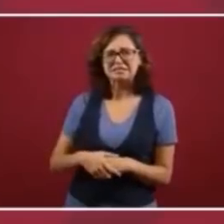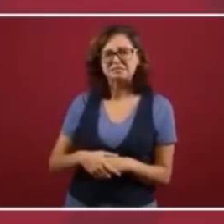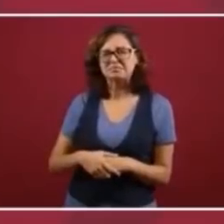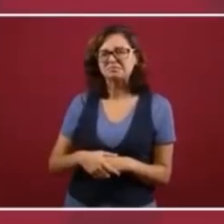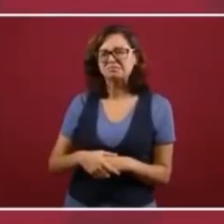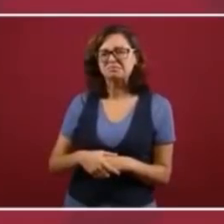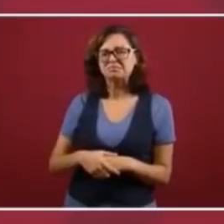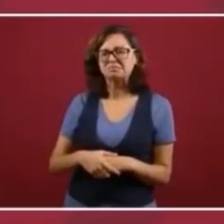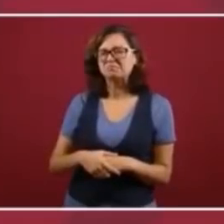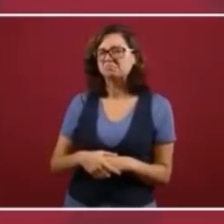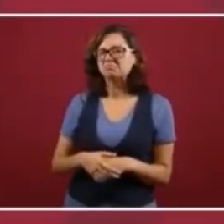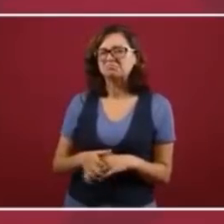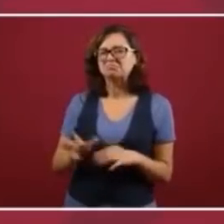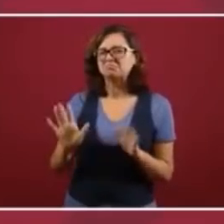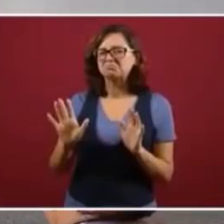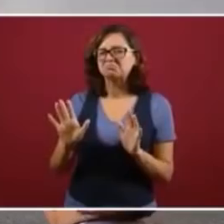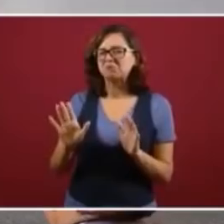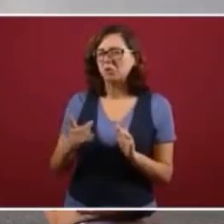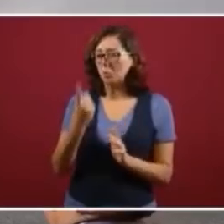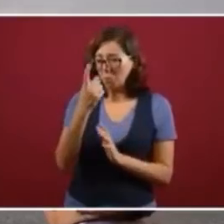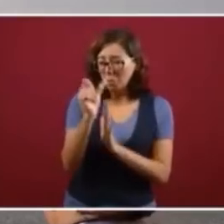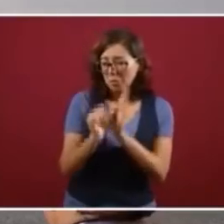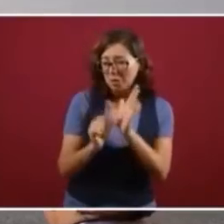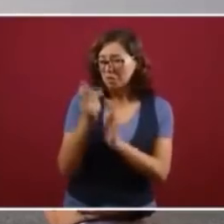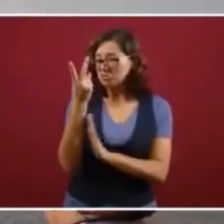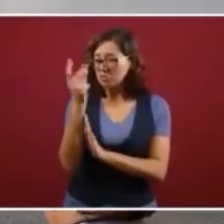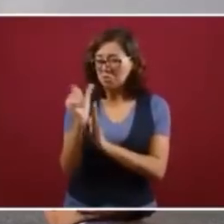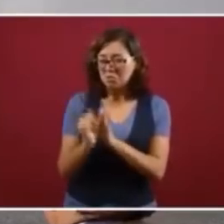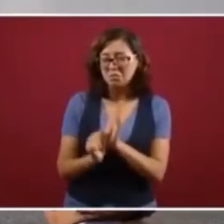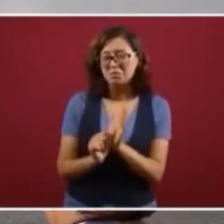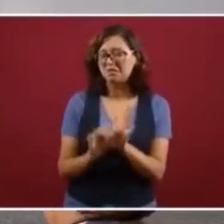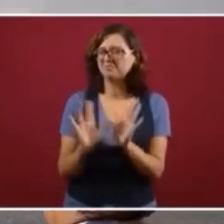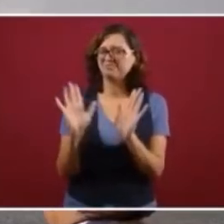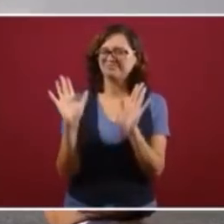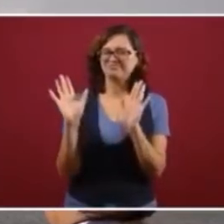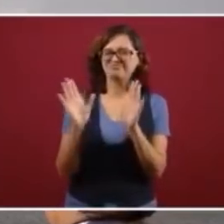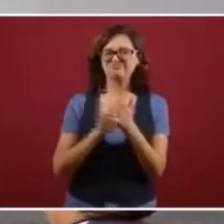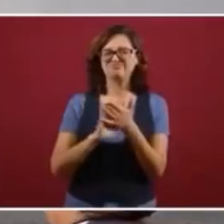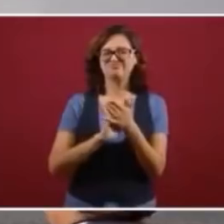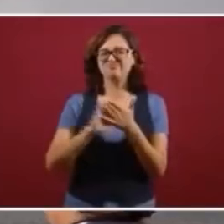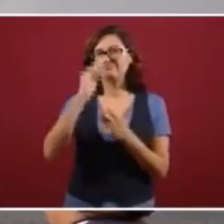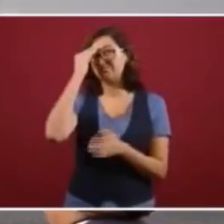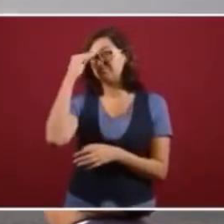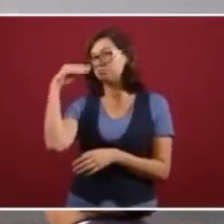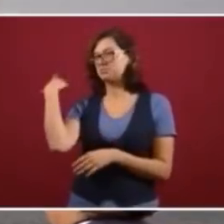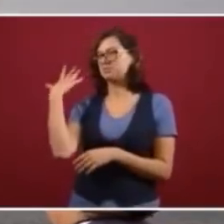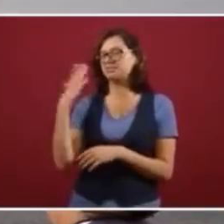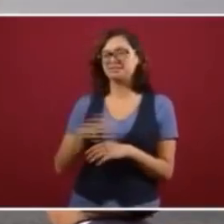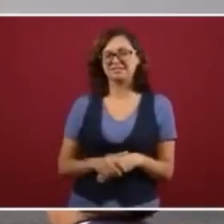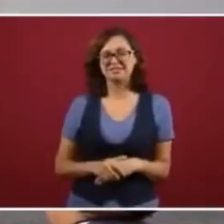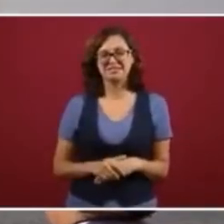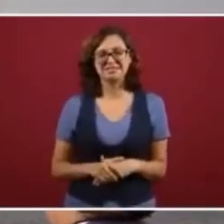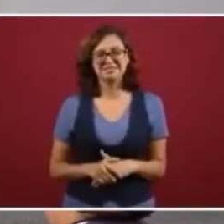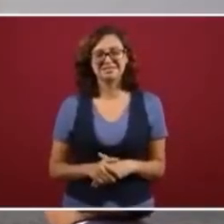cuando mucho van a tener un problema, 1 mes, 2 meses, ya luego se olvida.